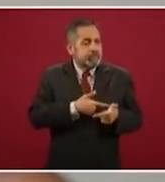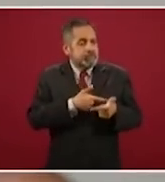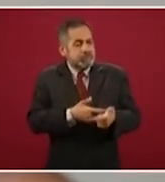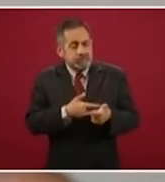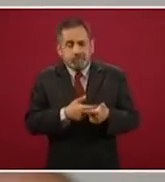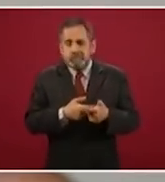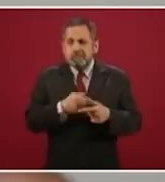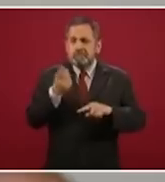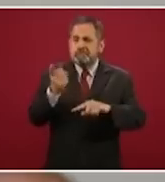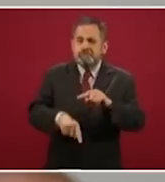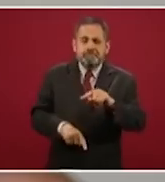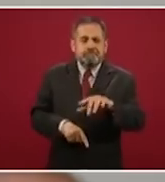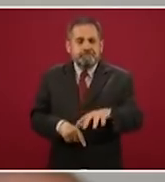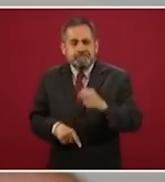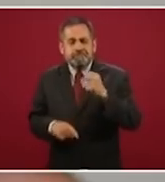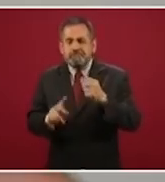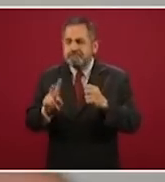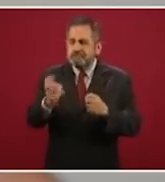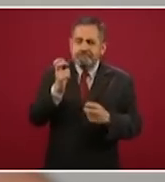saqueando,